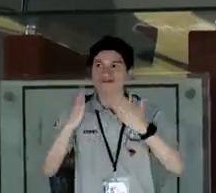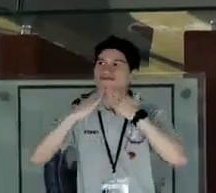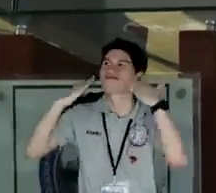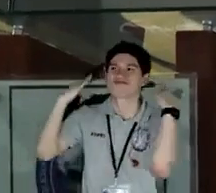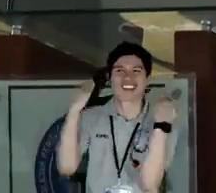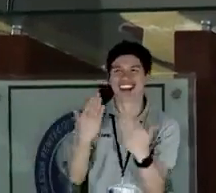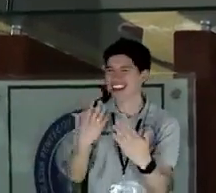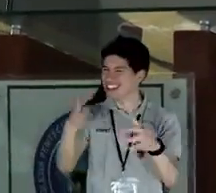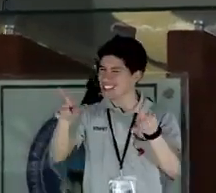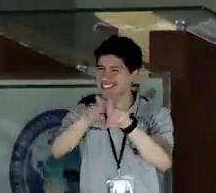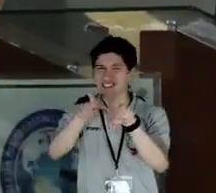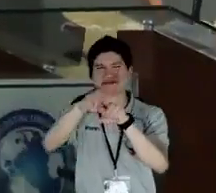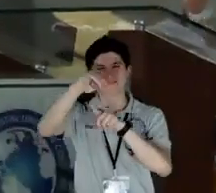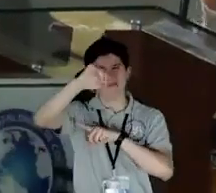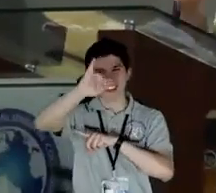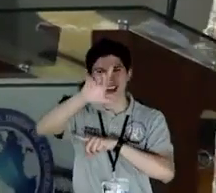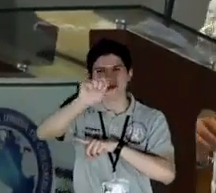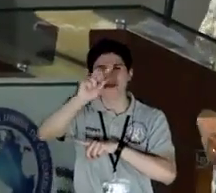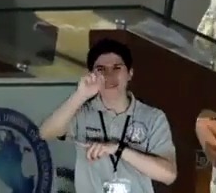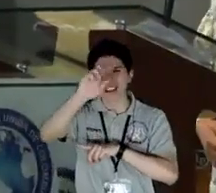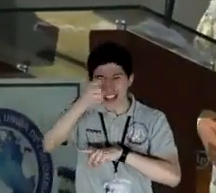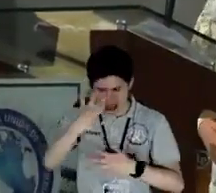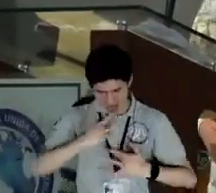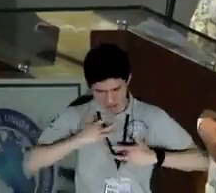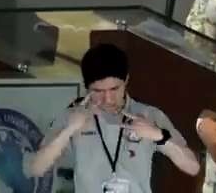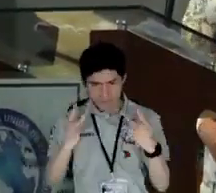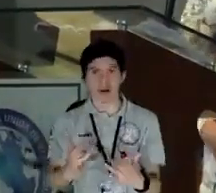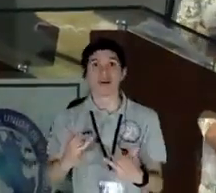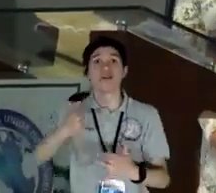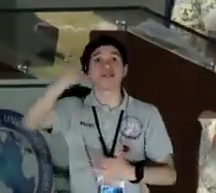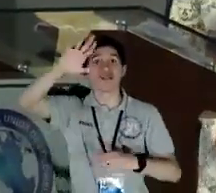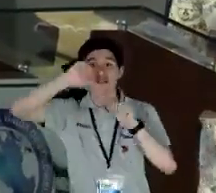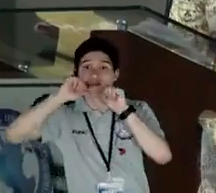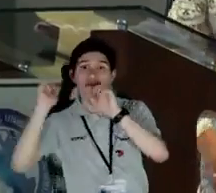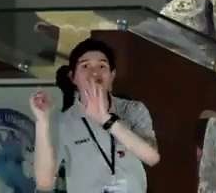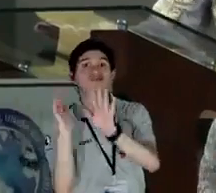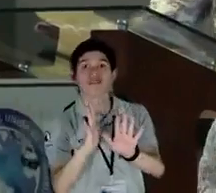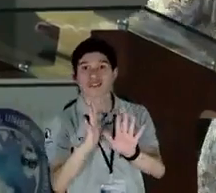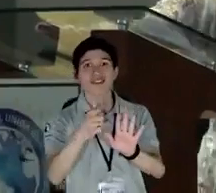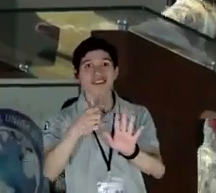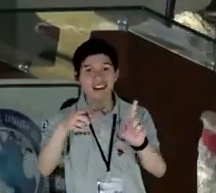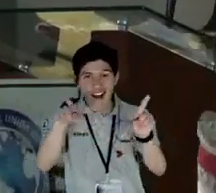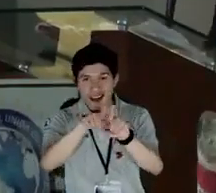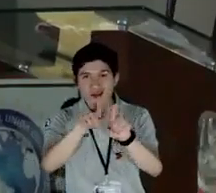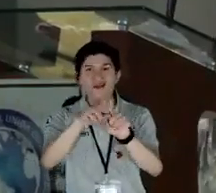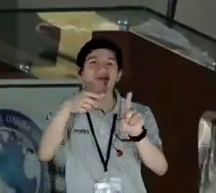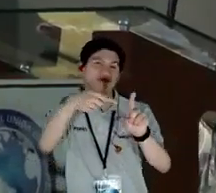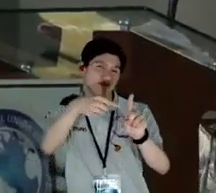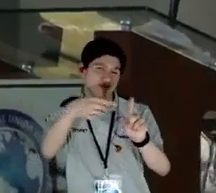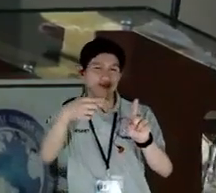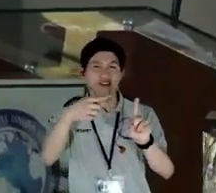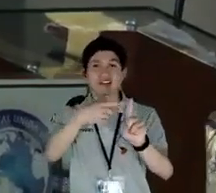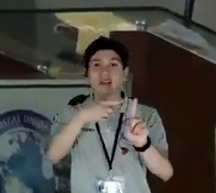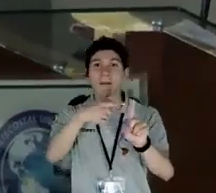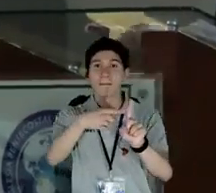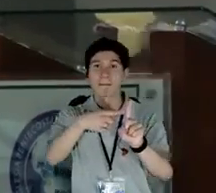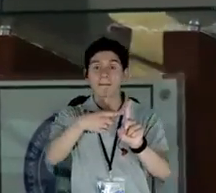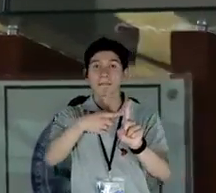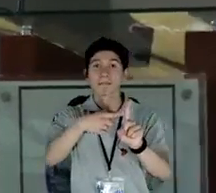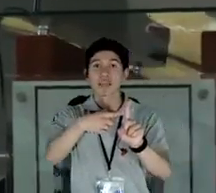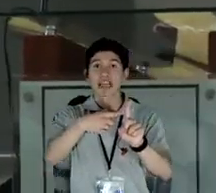hermana Milena, por disponerse. Que Dios la bendiga, nuestra hermana Milena Cárdenas, directora de